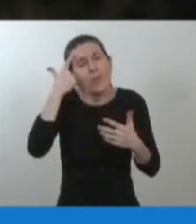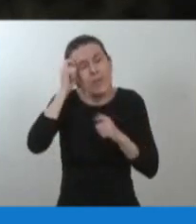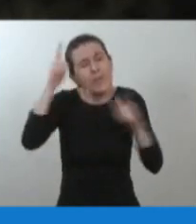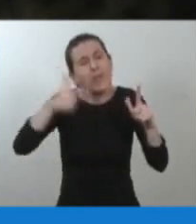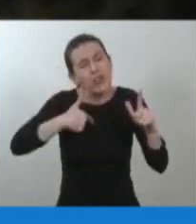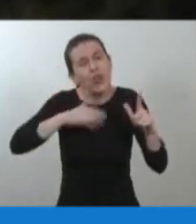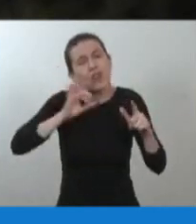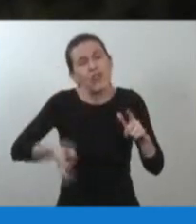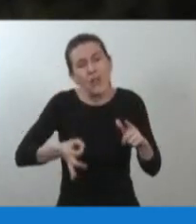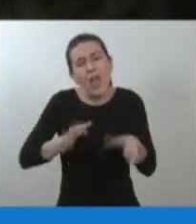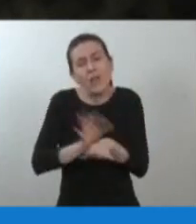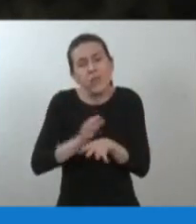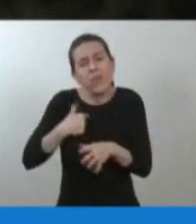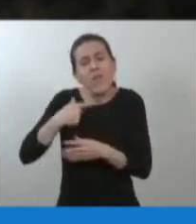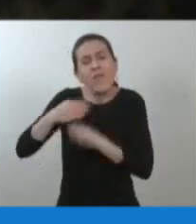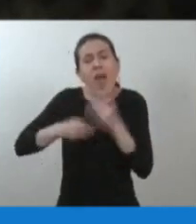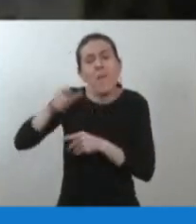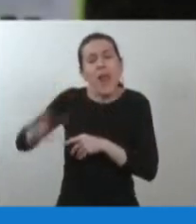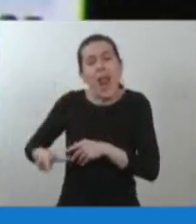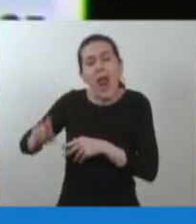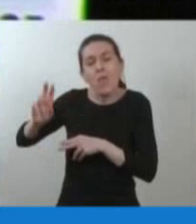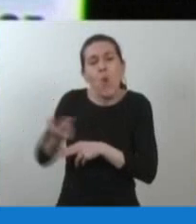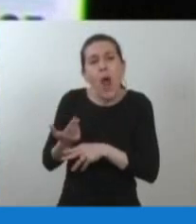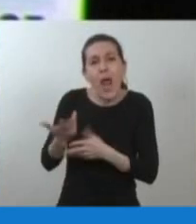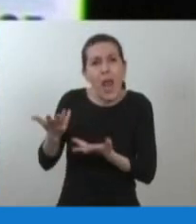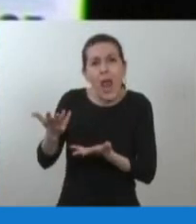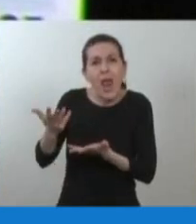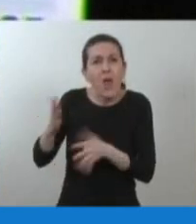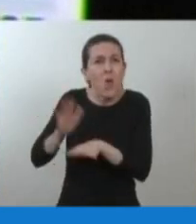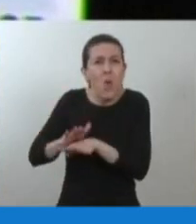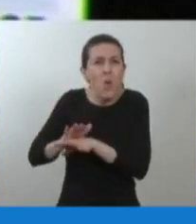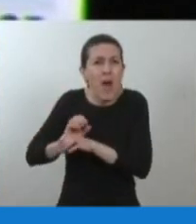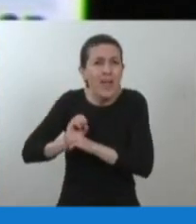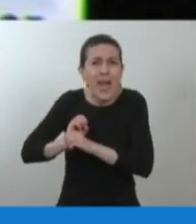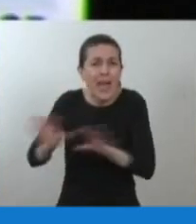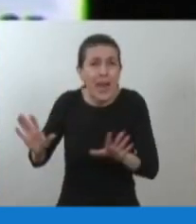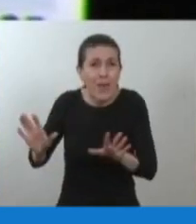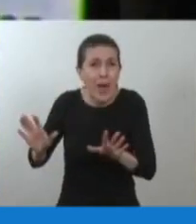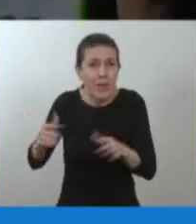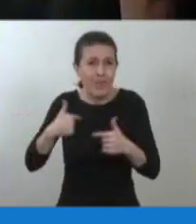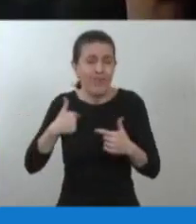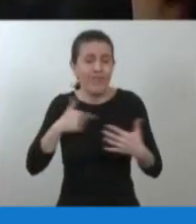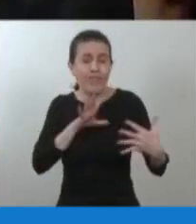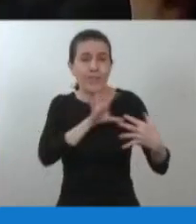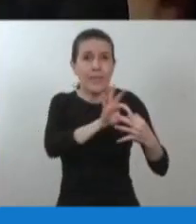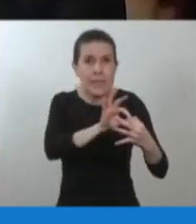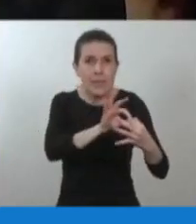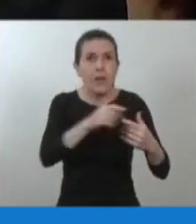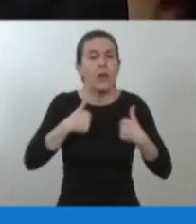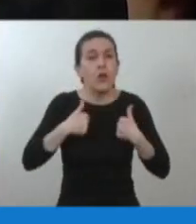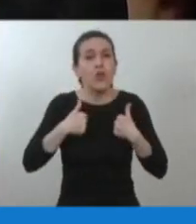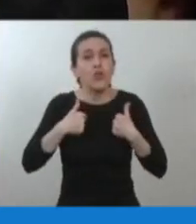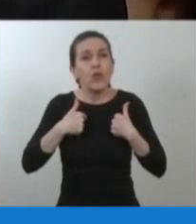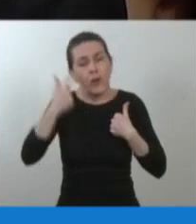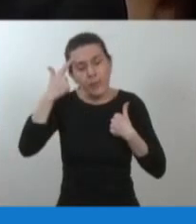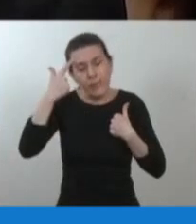significa la pérdida de un ser querido del modo tan tremendo y valoro mucho